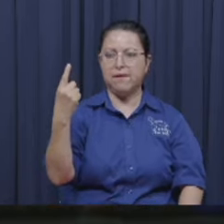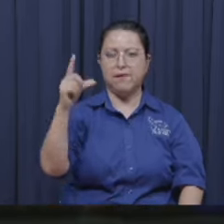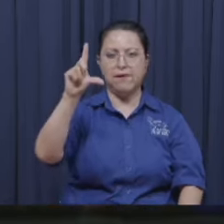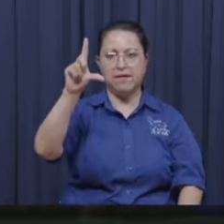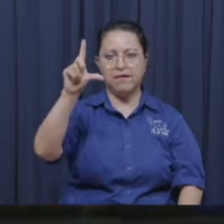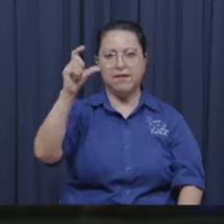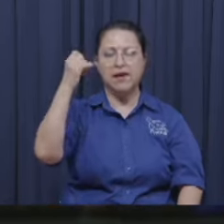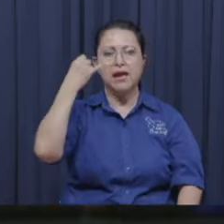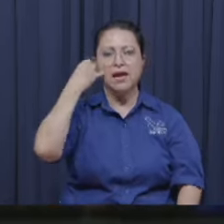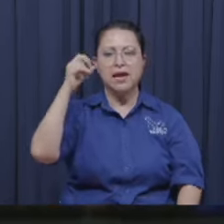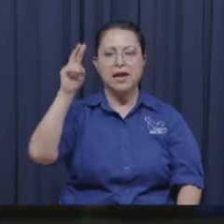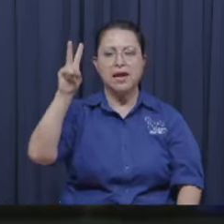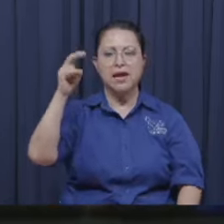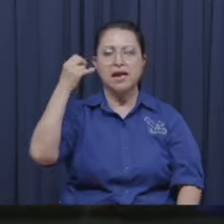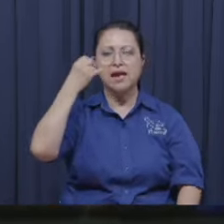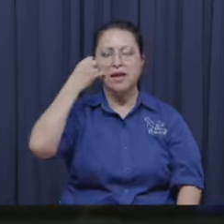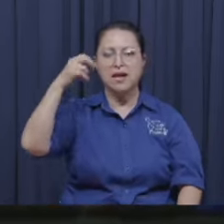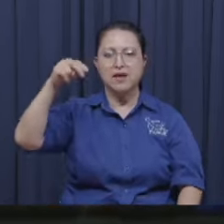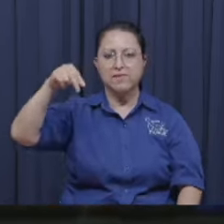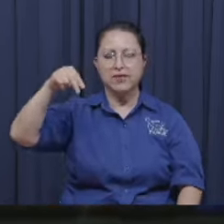living